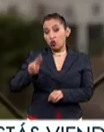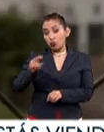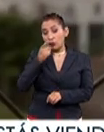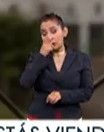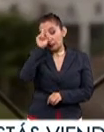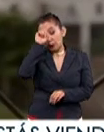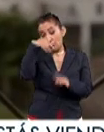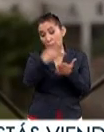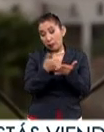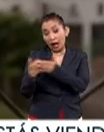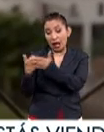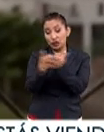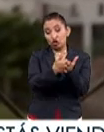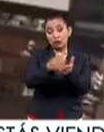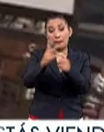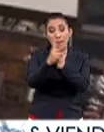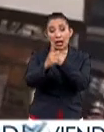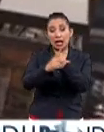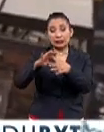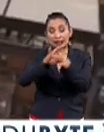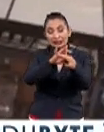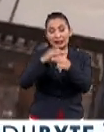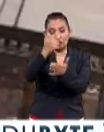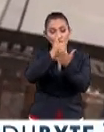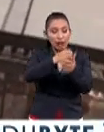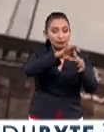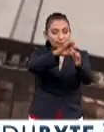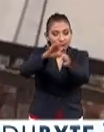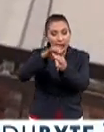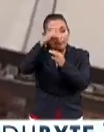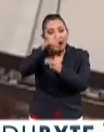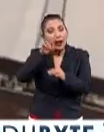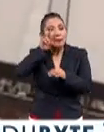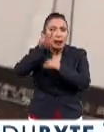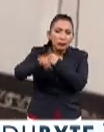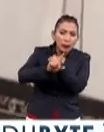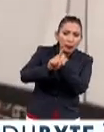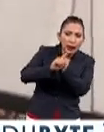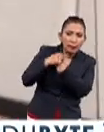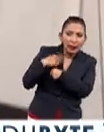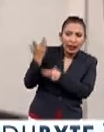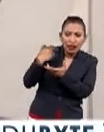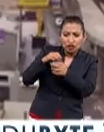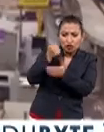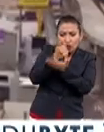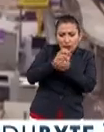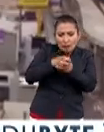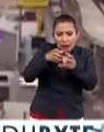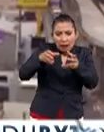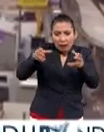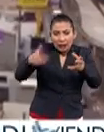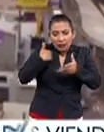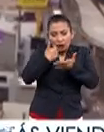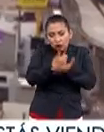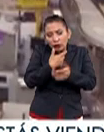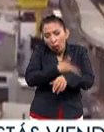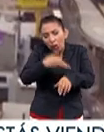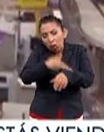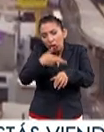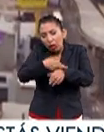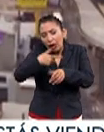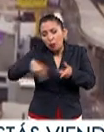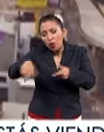Unidas propone la cooperación entre países y entre ciudades para hacer frente a los desafíos de la urbanización y contribuir al desarrollo